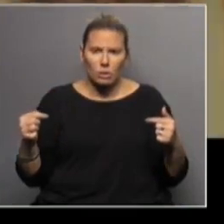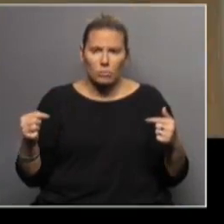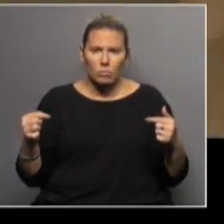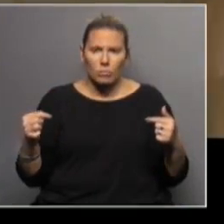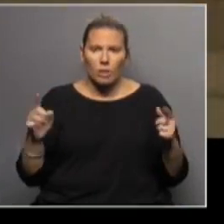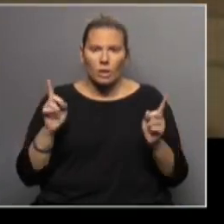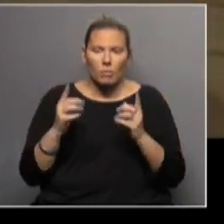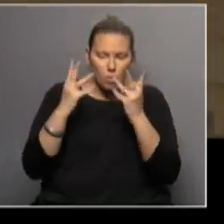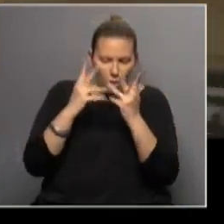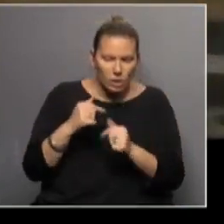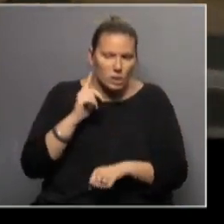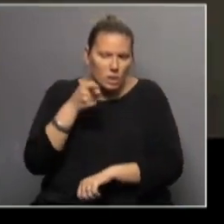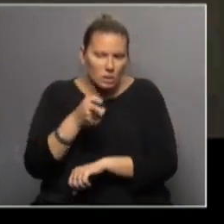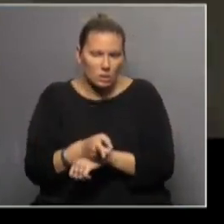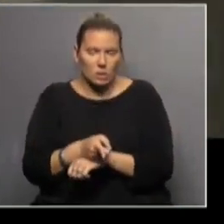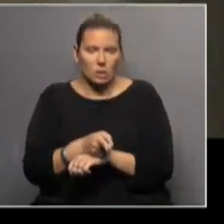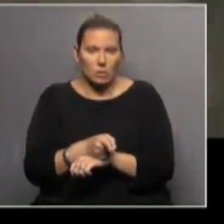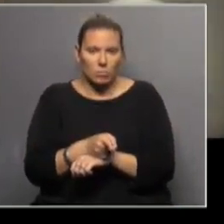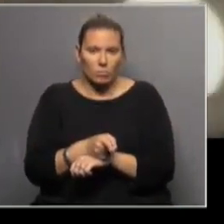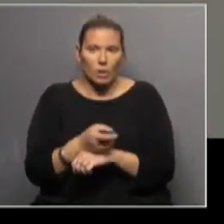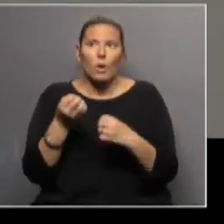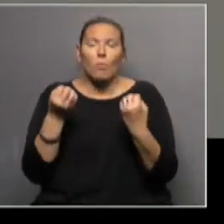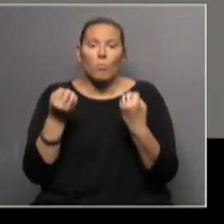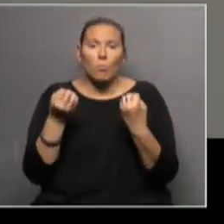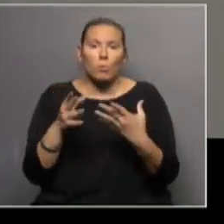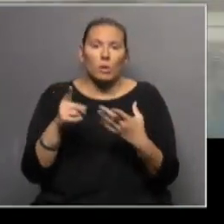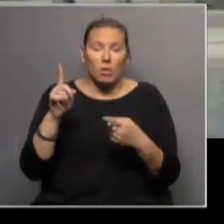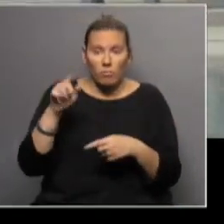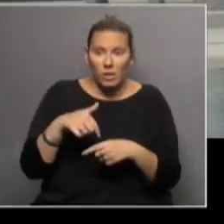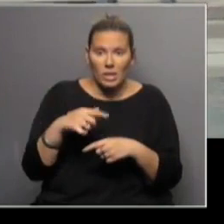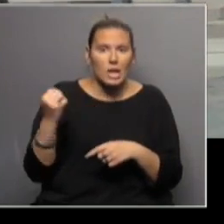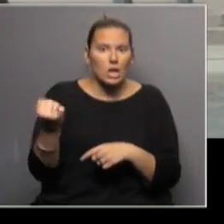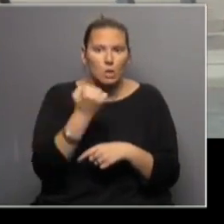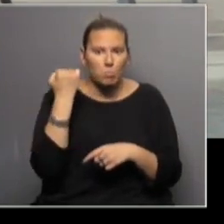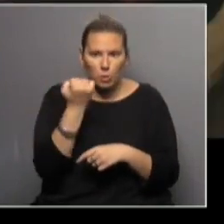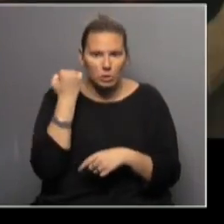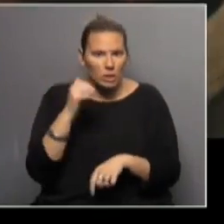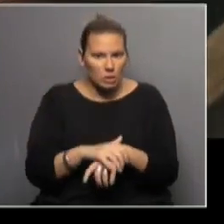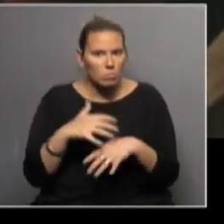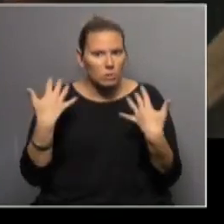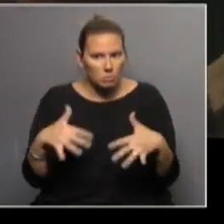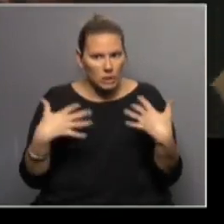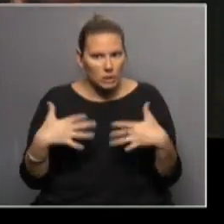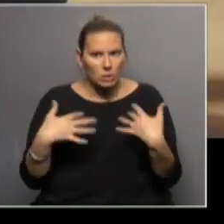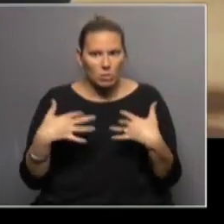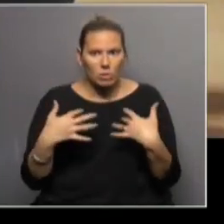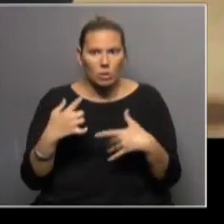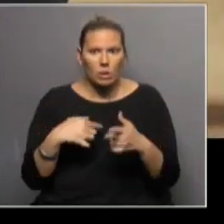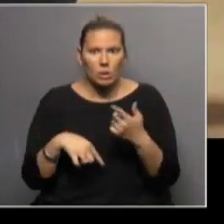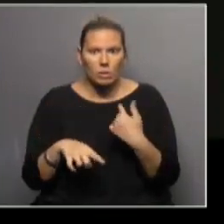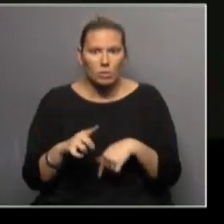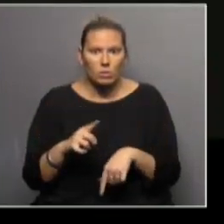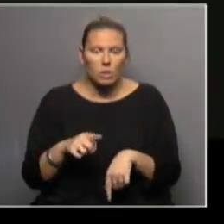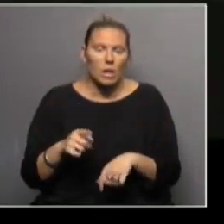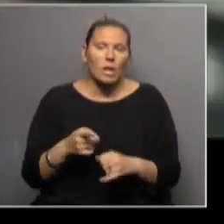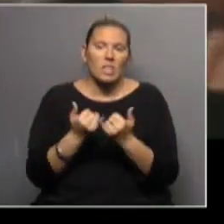que planear y que decidir, porque se vienen shows importantes y grandes, entonces nos lleva gran parte